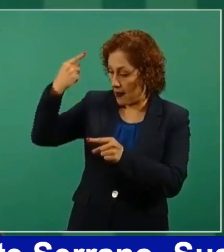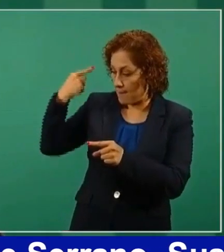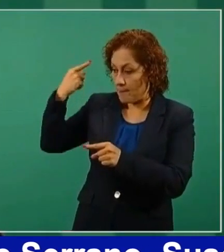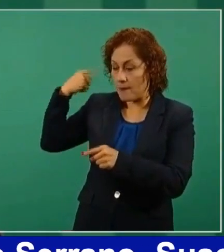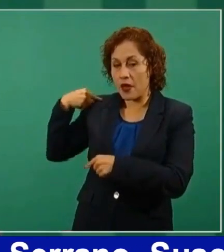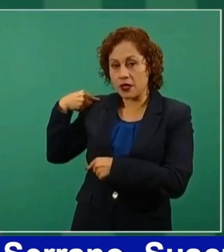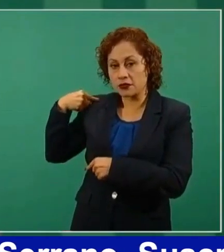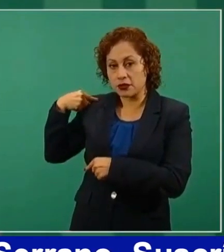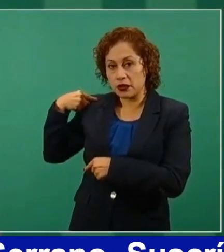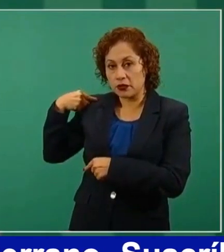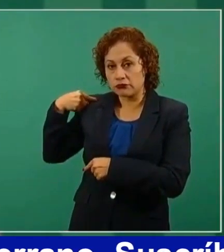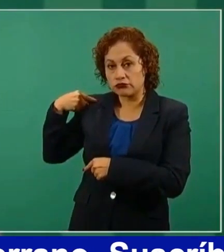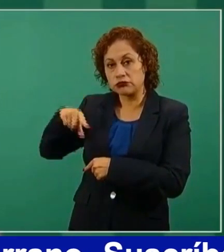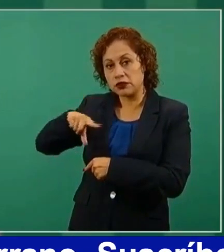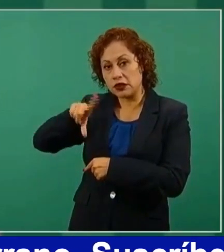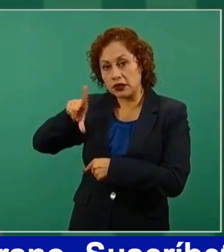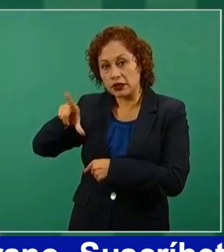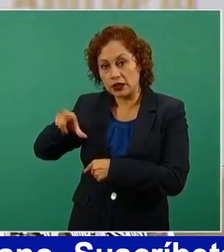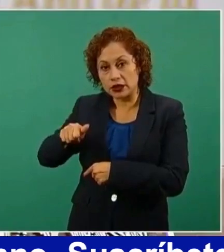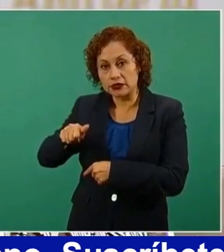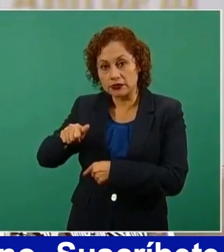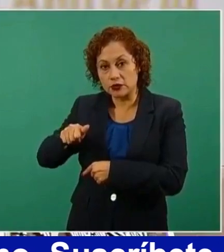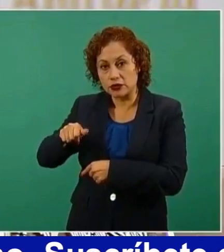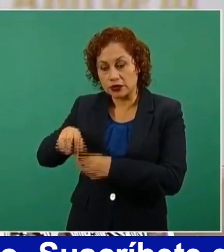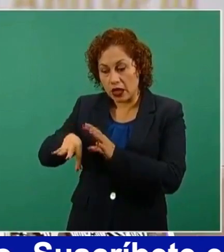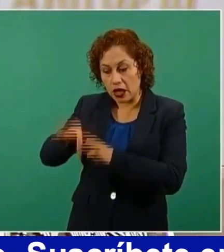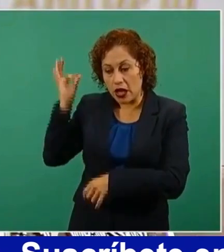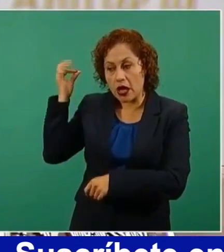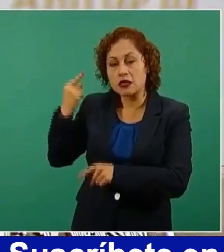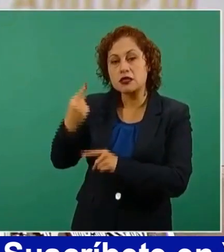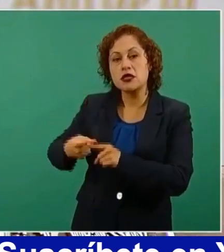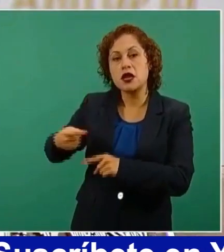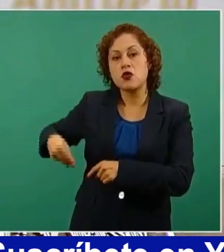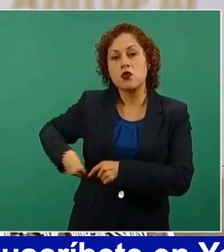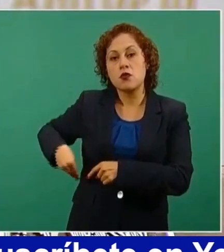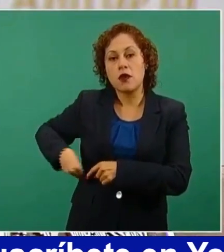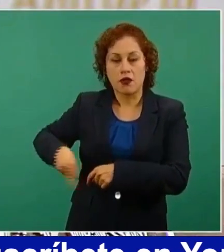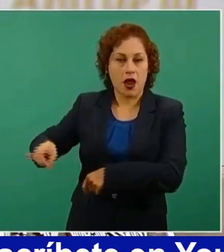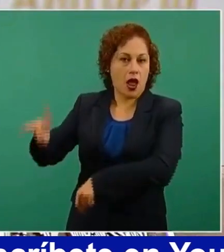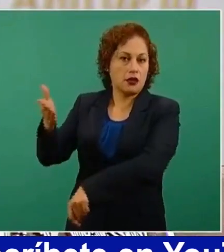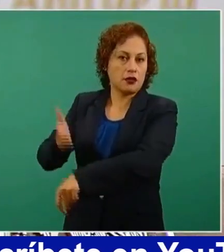y se castiga a los responsables.